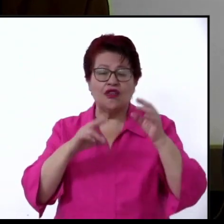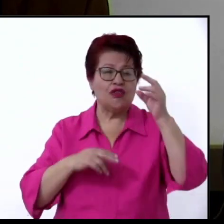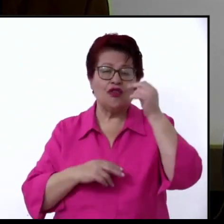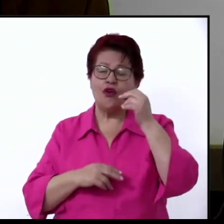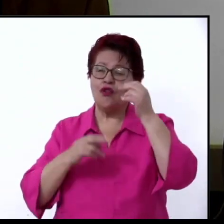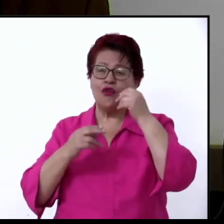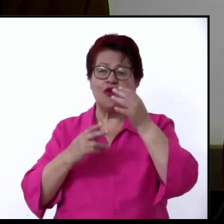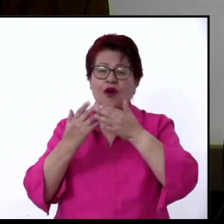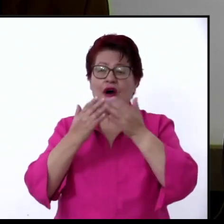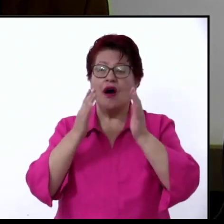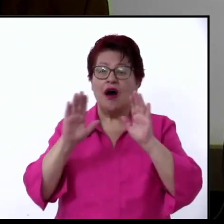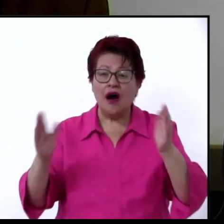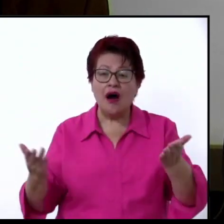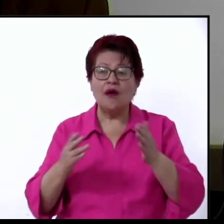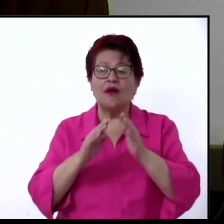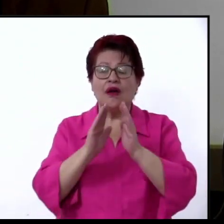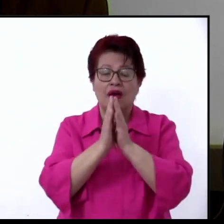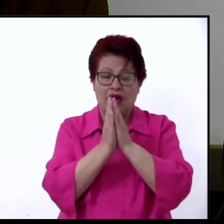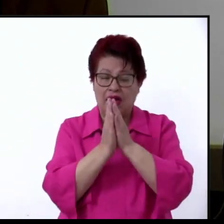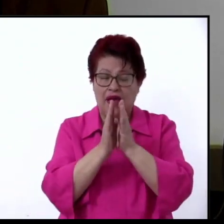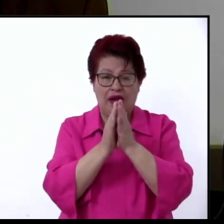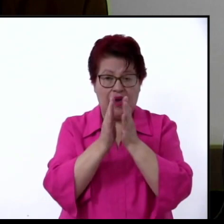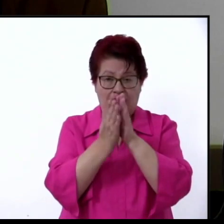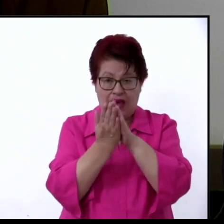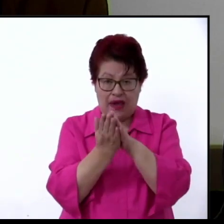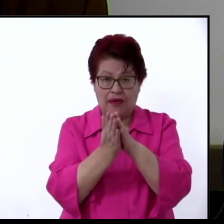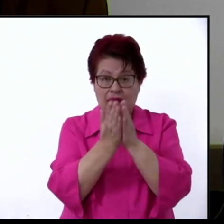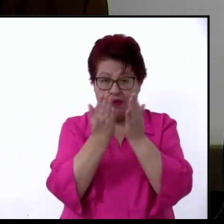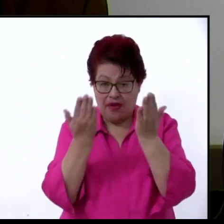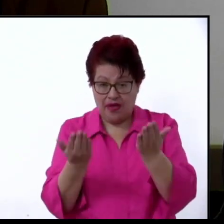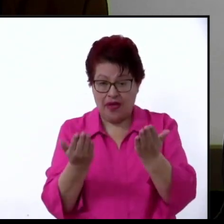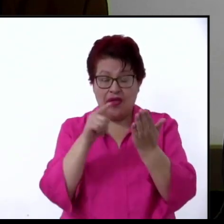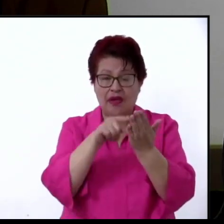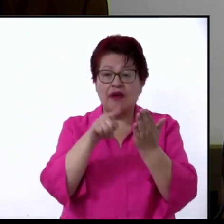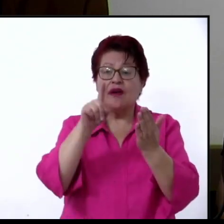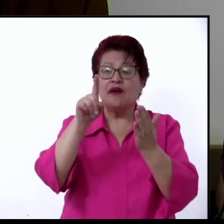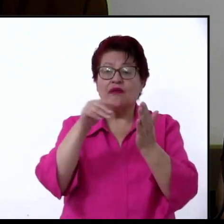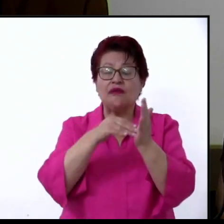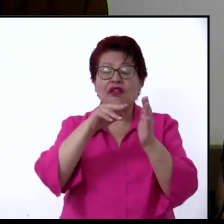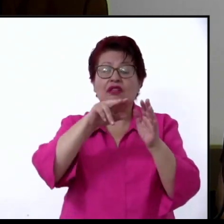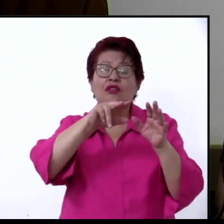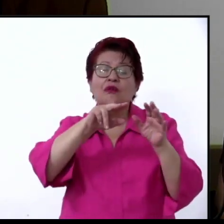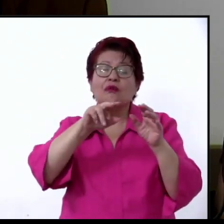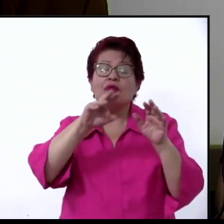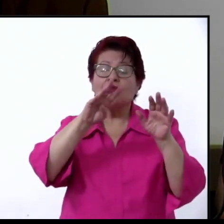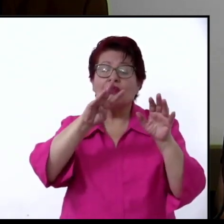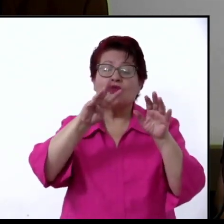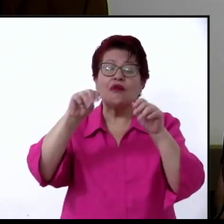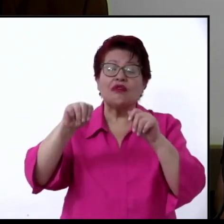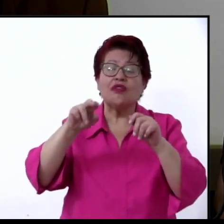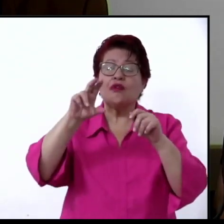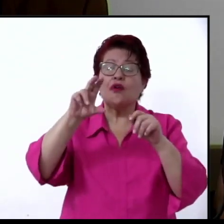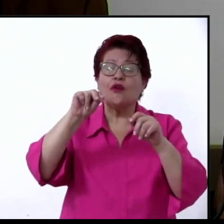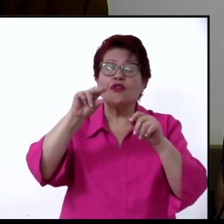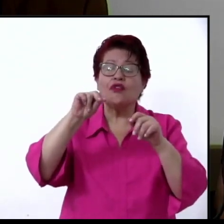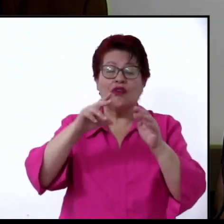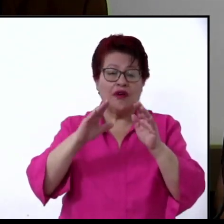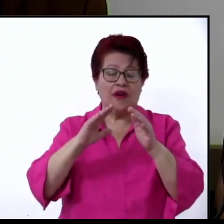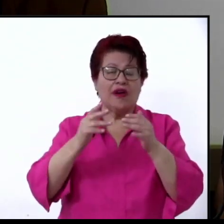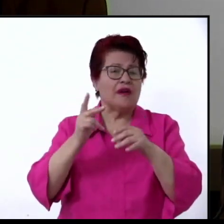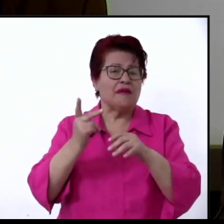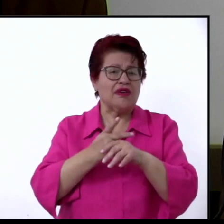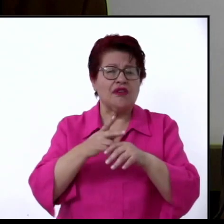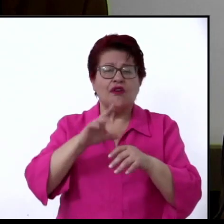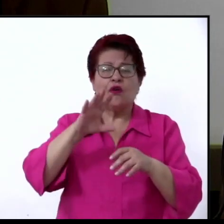tenemos expedientes abiertos en la Junta Local de Conciliación y Arbitraje desde 1980, es decir, han pasado 43